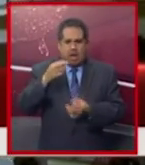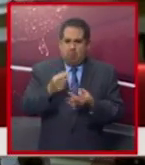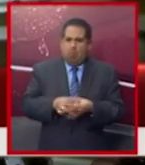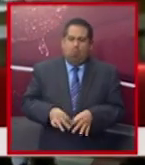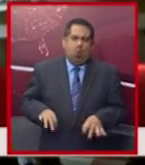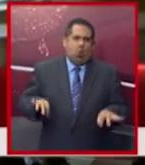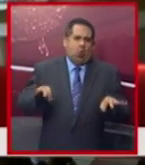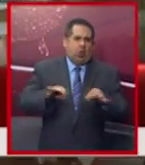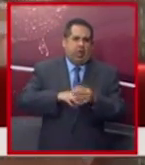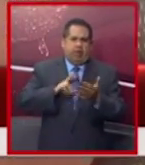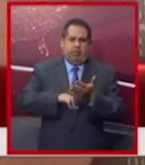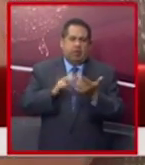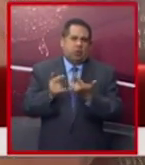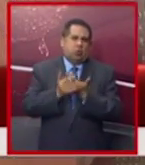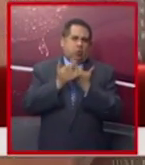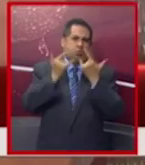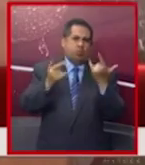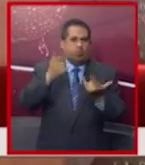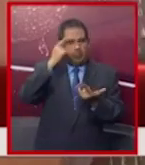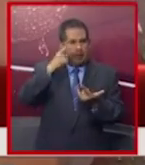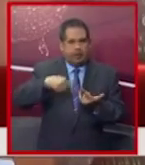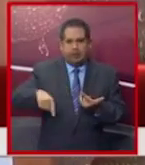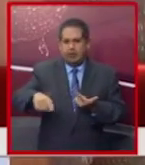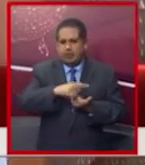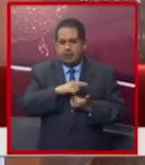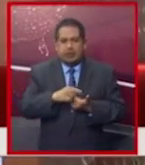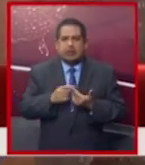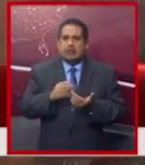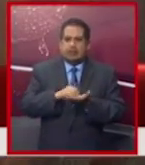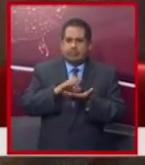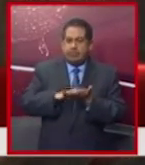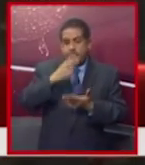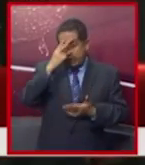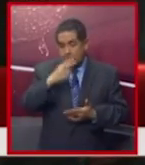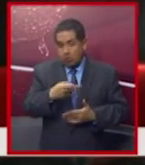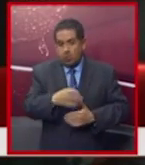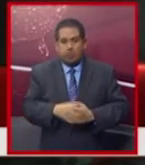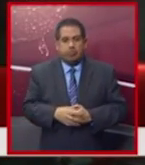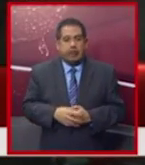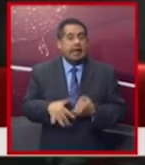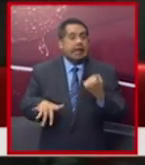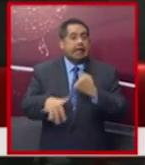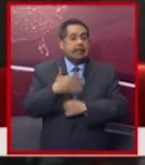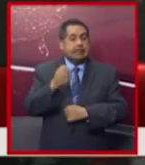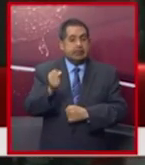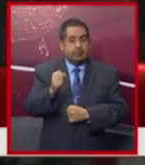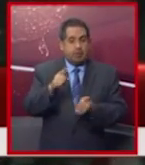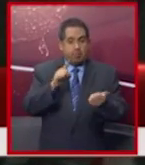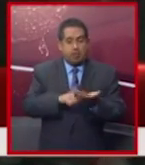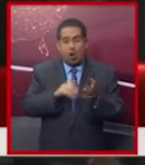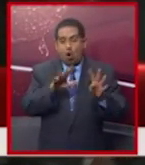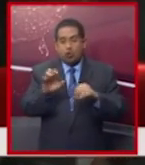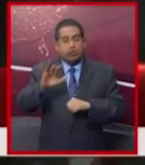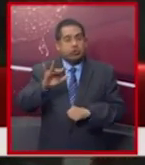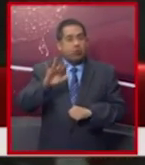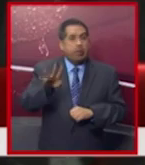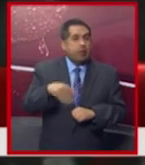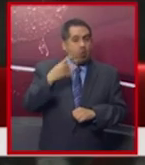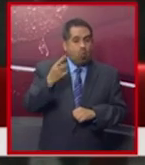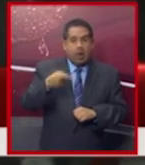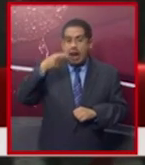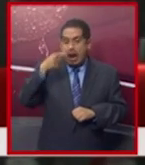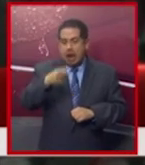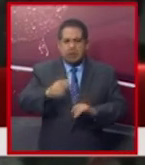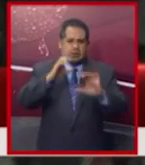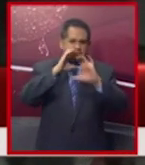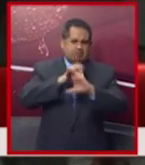importantes acontecimientos históricos para la vida institucional de México. El 15 de septiembre de 1854, ahí